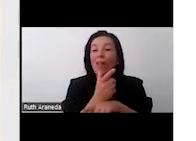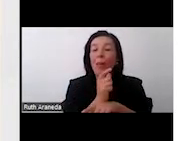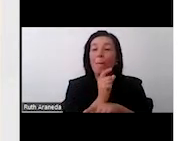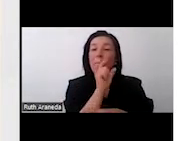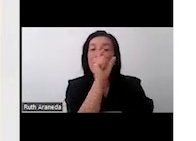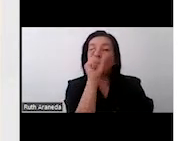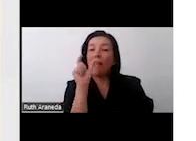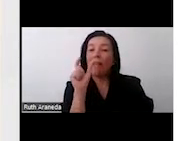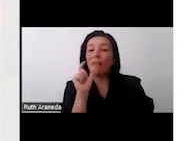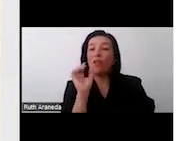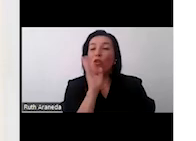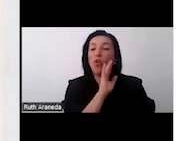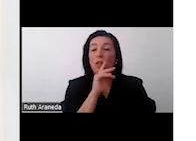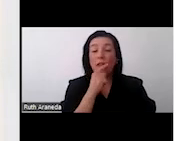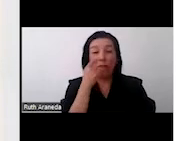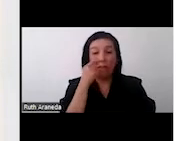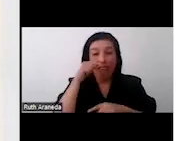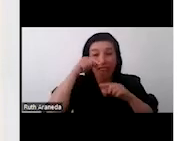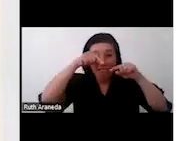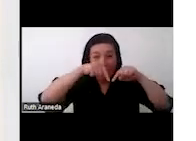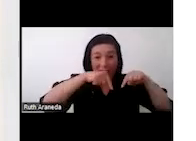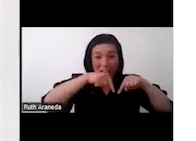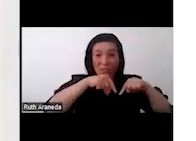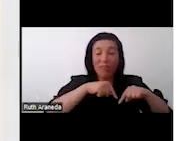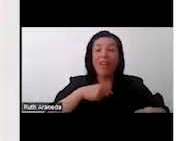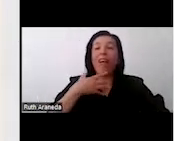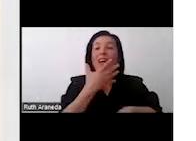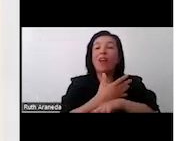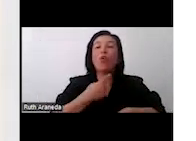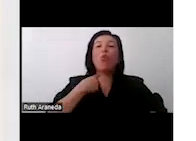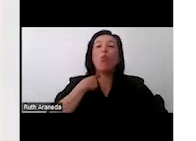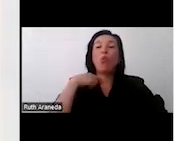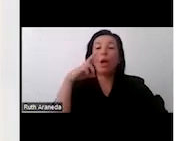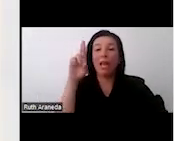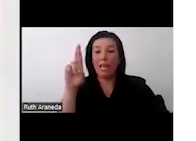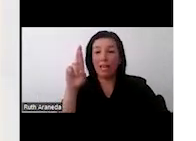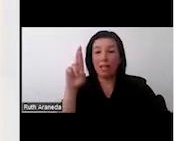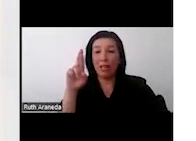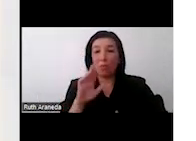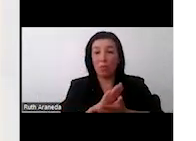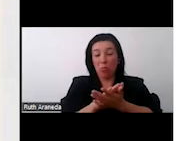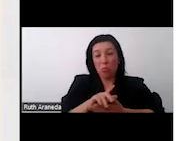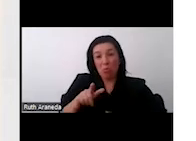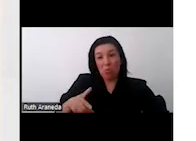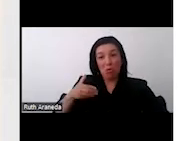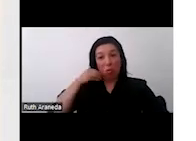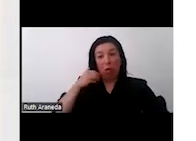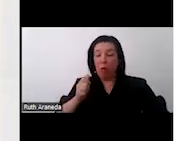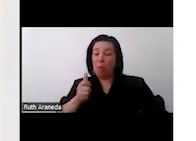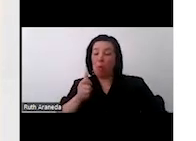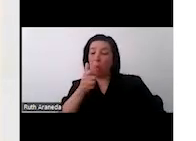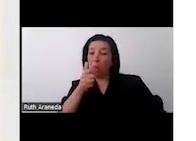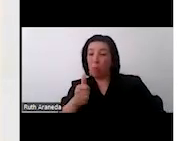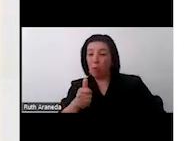colores, y no sé si se fijan que acá abajo hay un código QR. Ese código, si uno lo escanea con el celular,